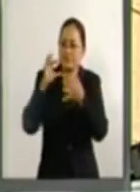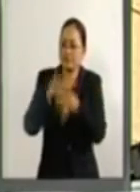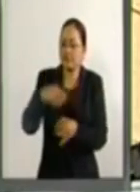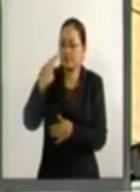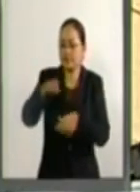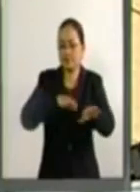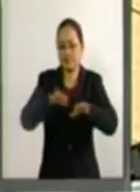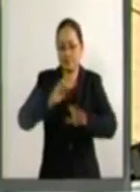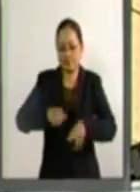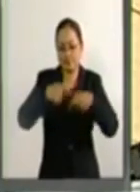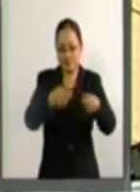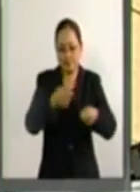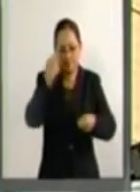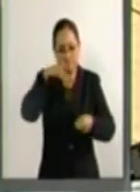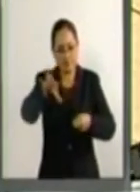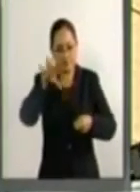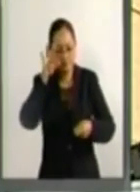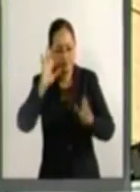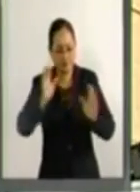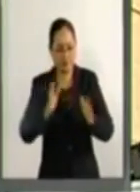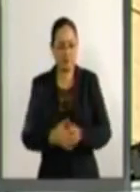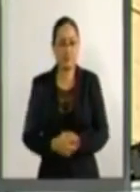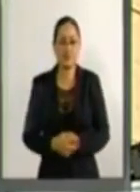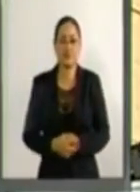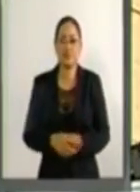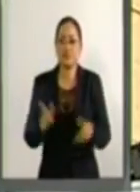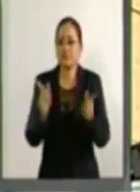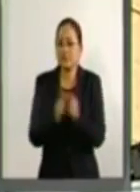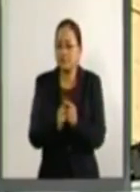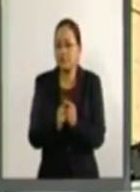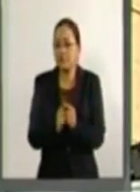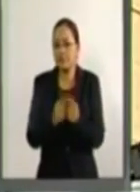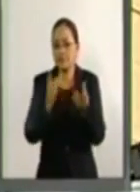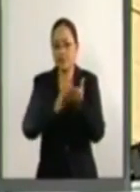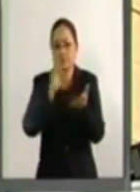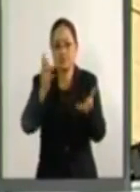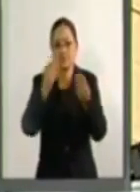fehacientemente el cargo para los cuales han sido conferidos. Es cuanto y muchas gracias.